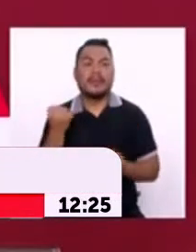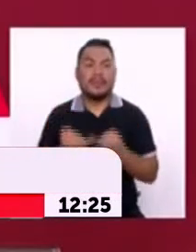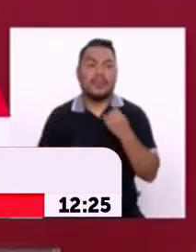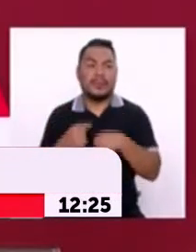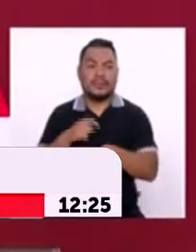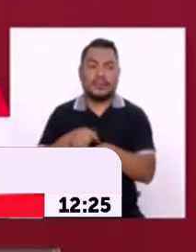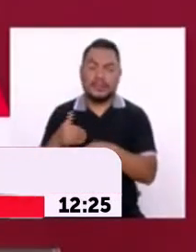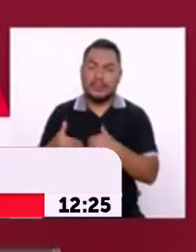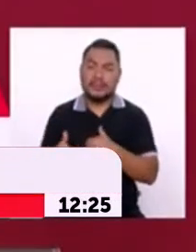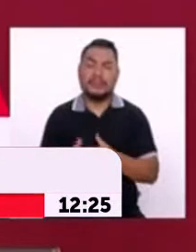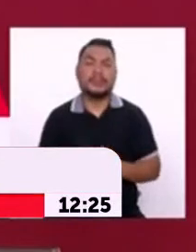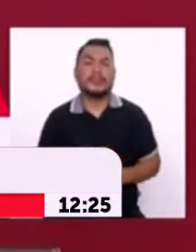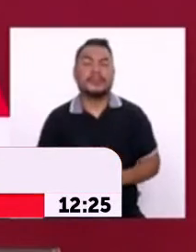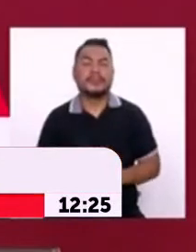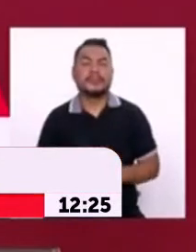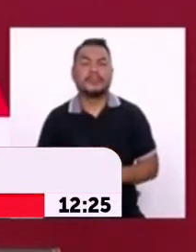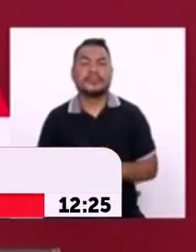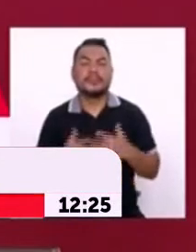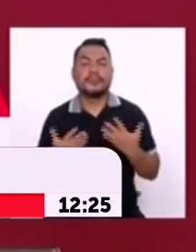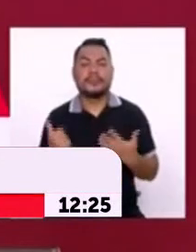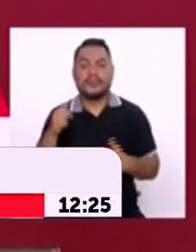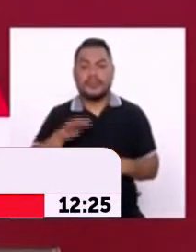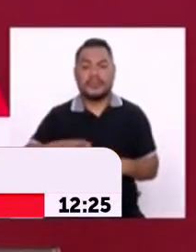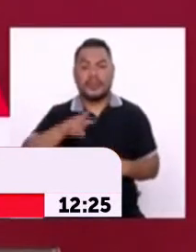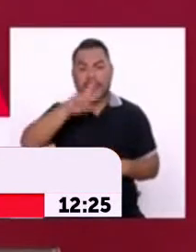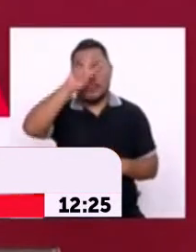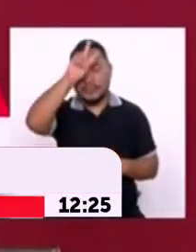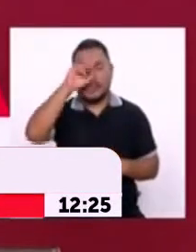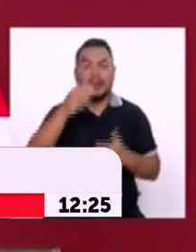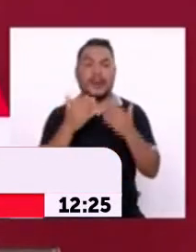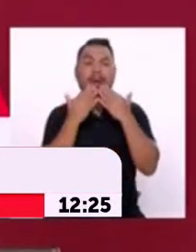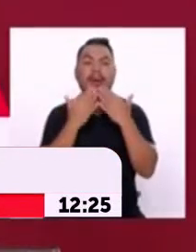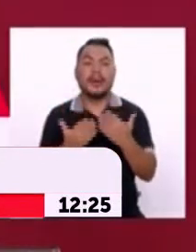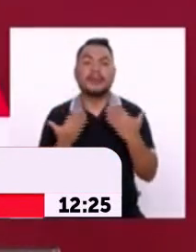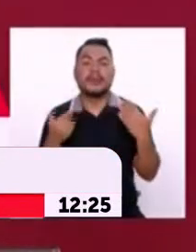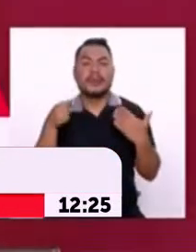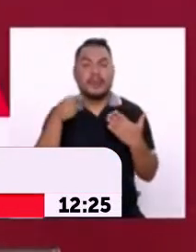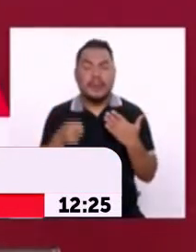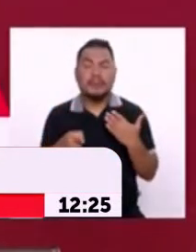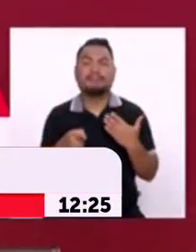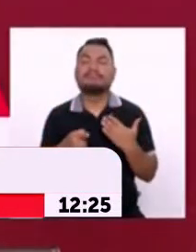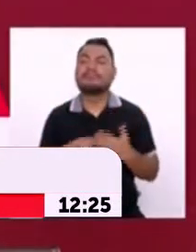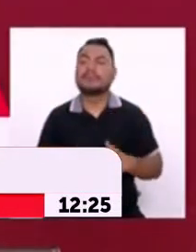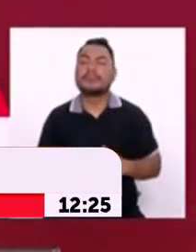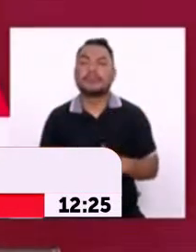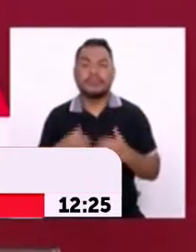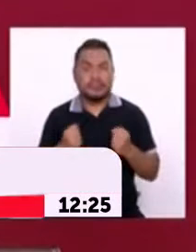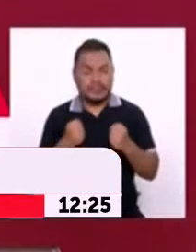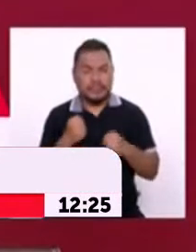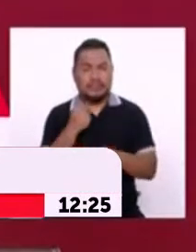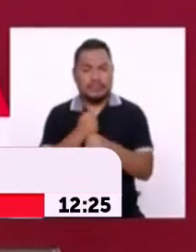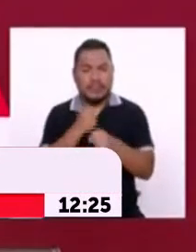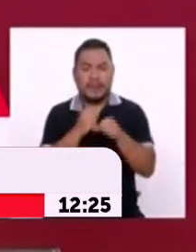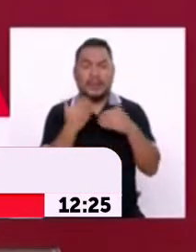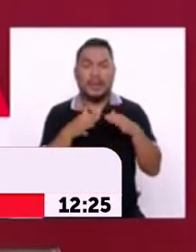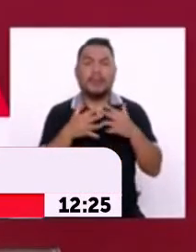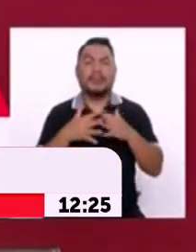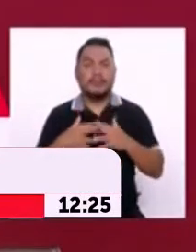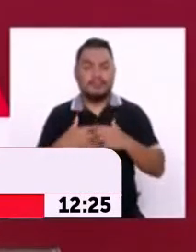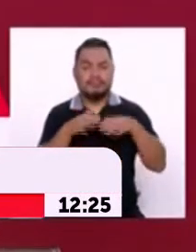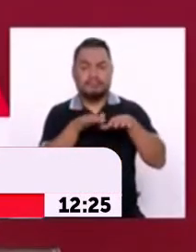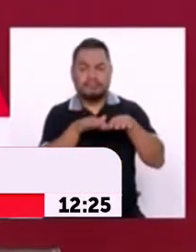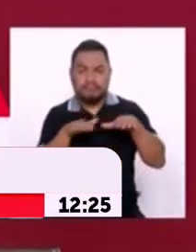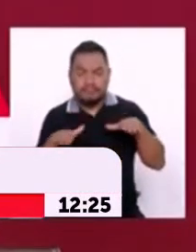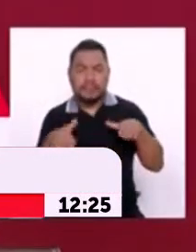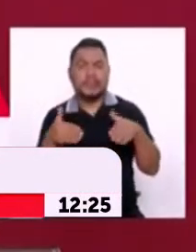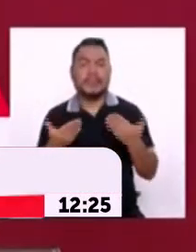los últimos tiempos. El Perú, gracias a esta estabilidad y gracias